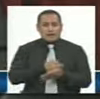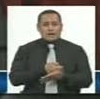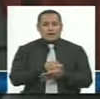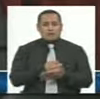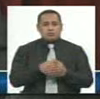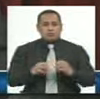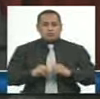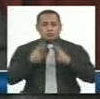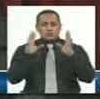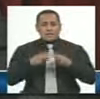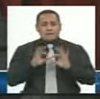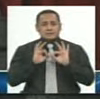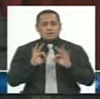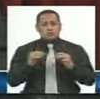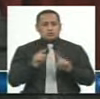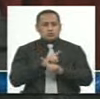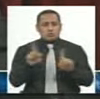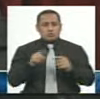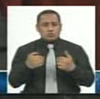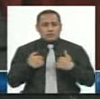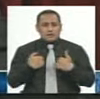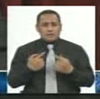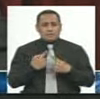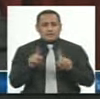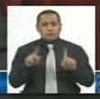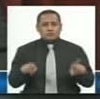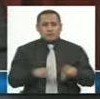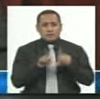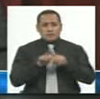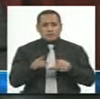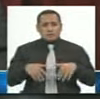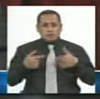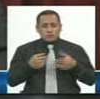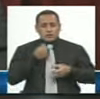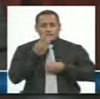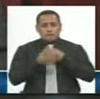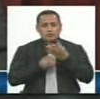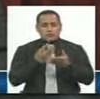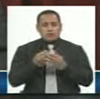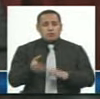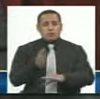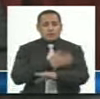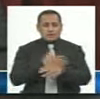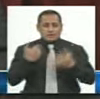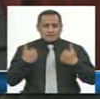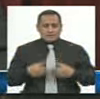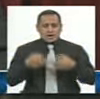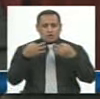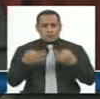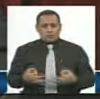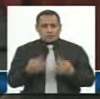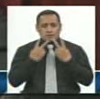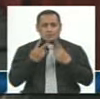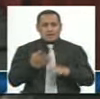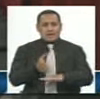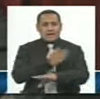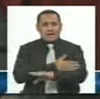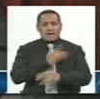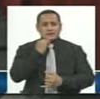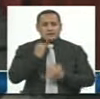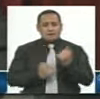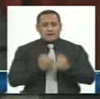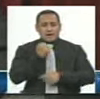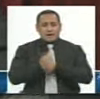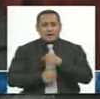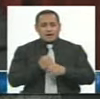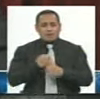Día exacto a estas alturas no tenemos, pero lo que les podemos decir es, y como ya ha ratificado la Comisión Ad Hoc, antes de fin de año se paga